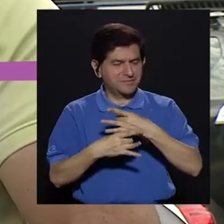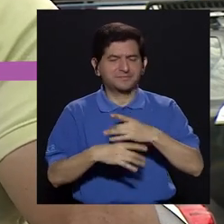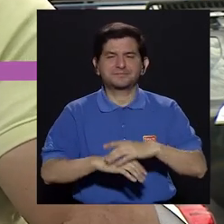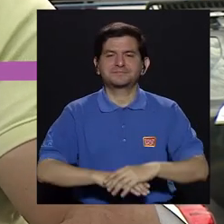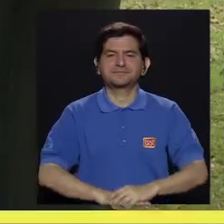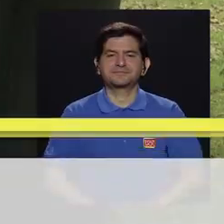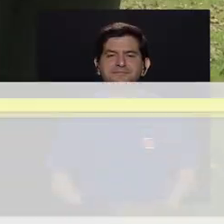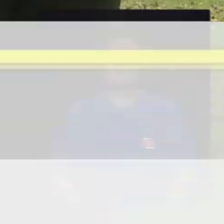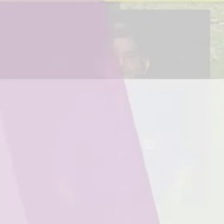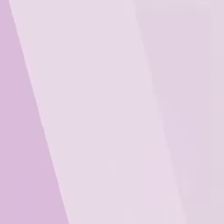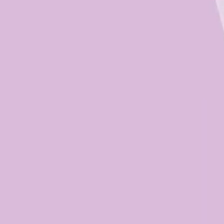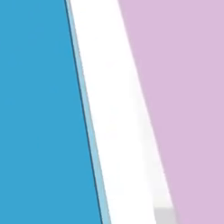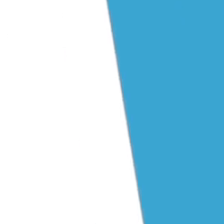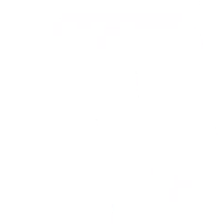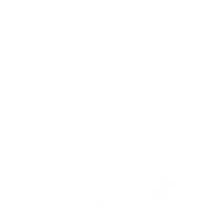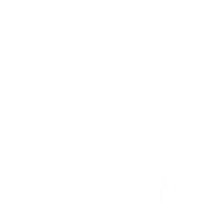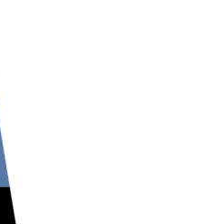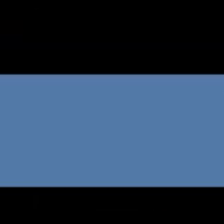interesante.